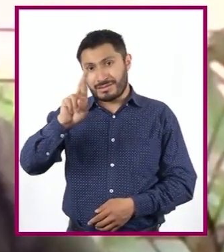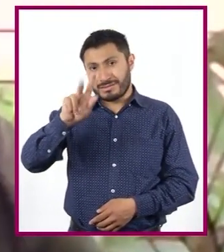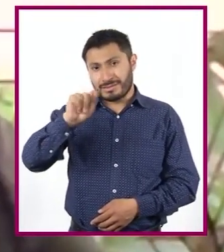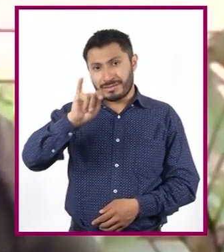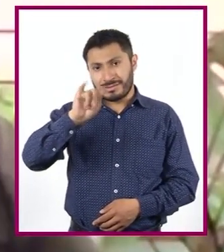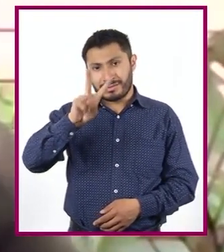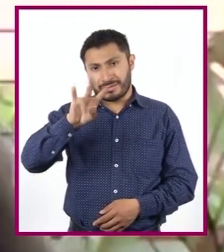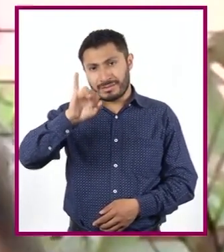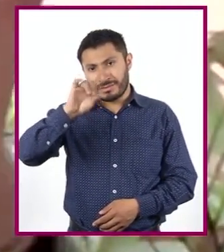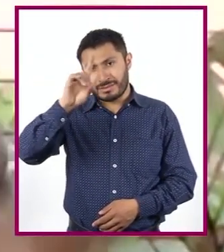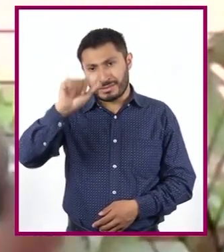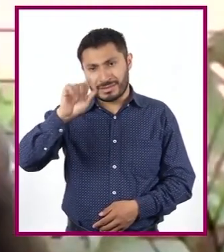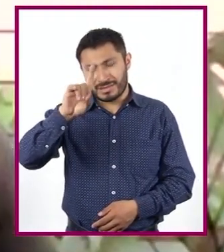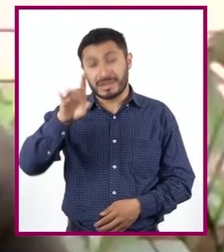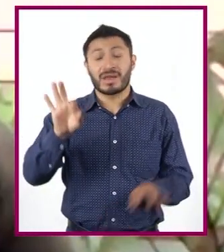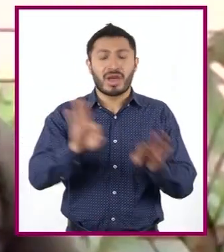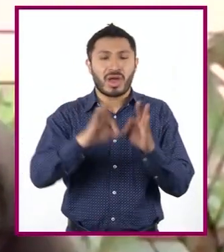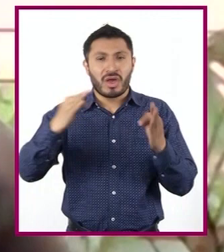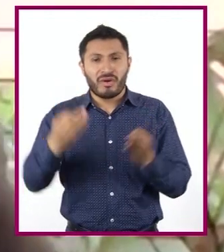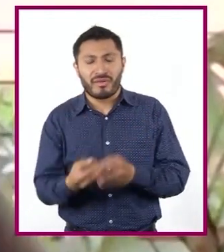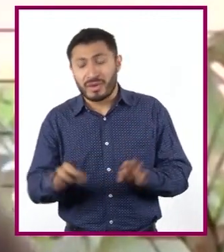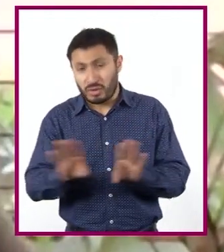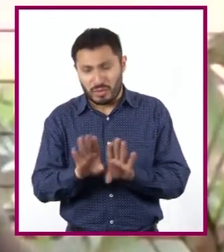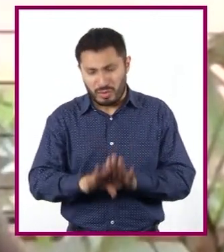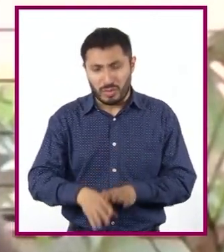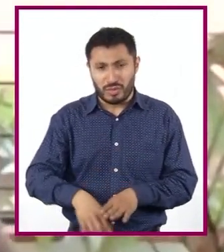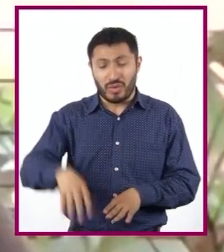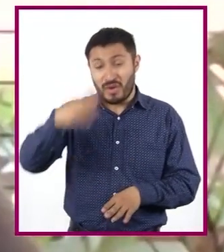de ellas, por cierto, malsanas, algunas de esas